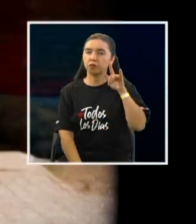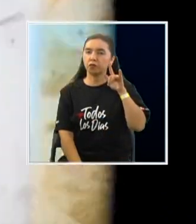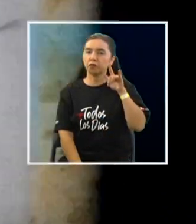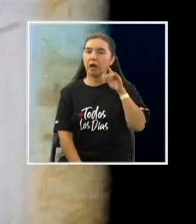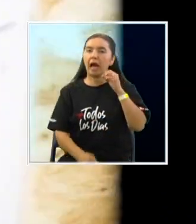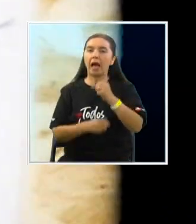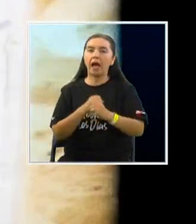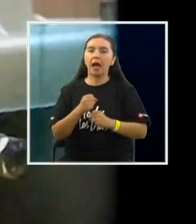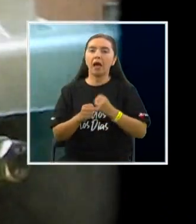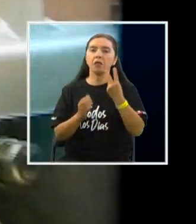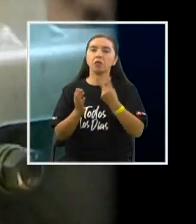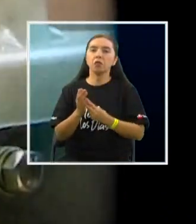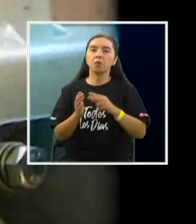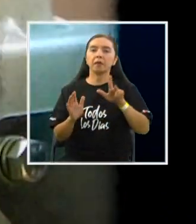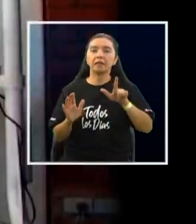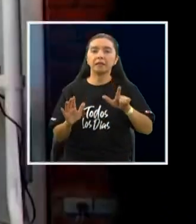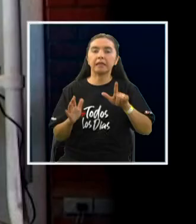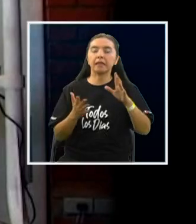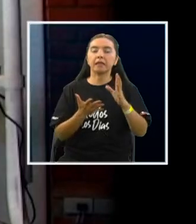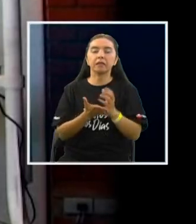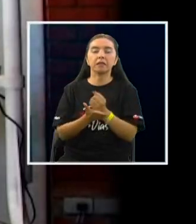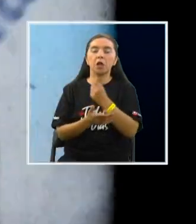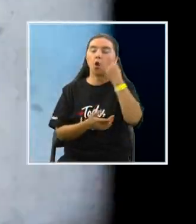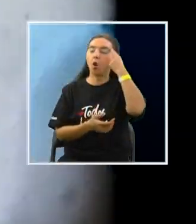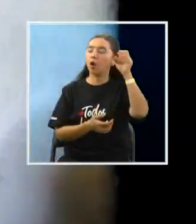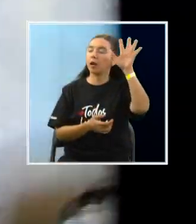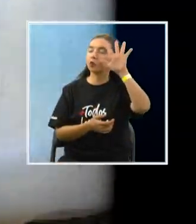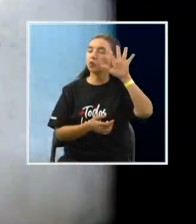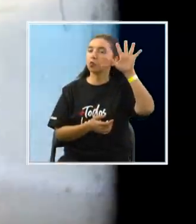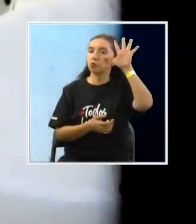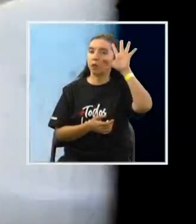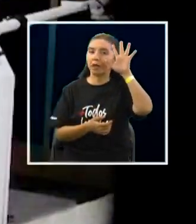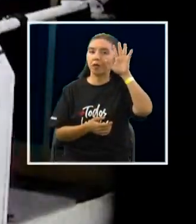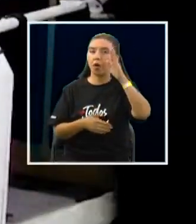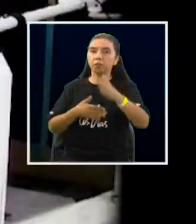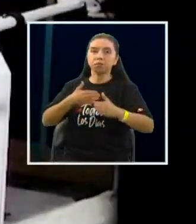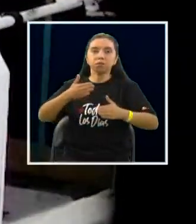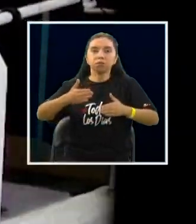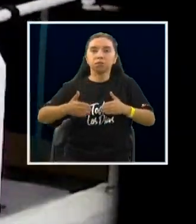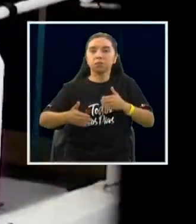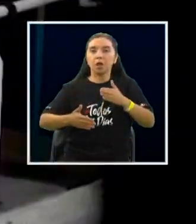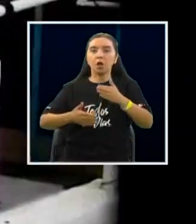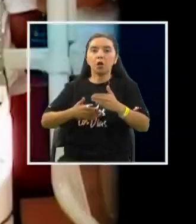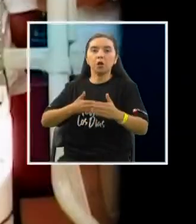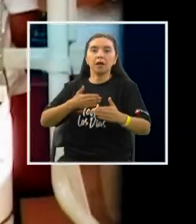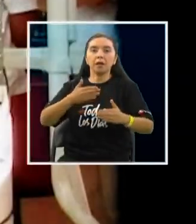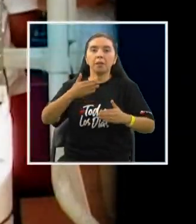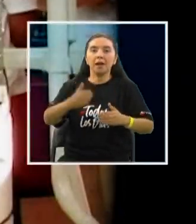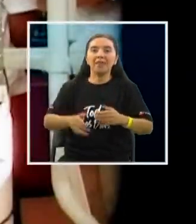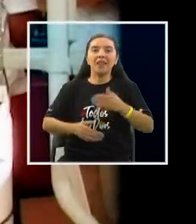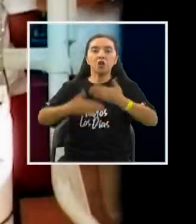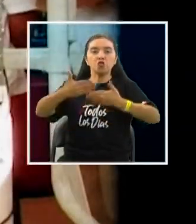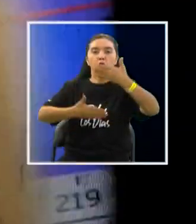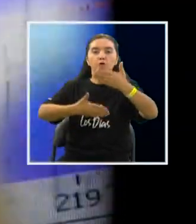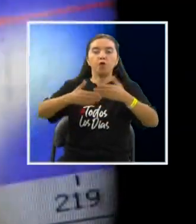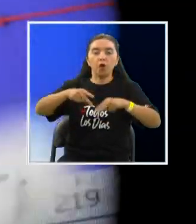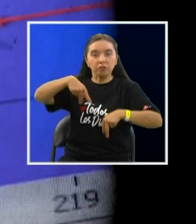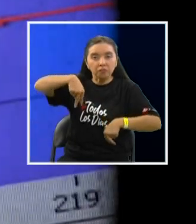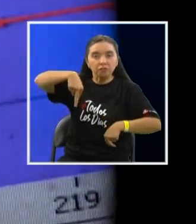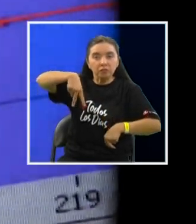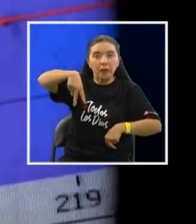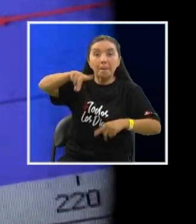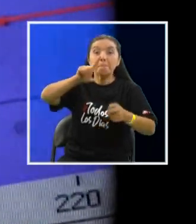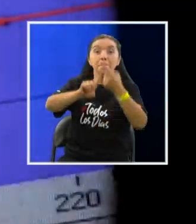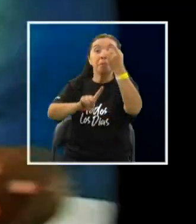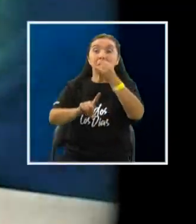En el año 2007 se cumplió un gran sueño. Locomat, una órtesis robótica de marcha, llegaba por primera